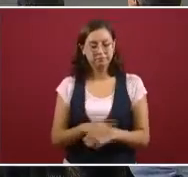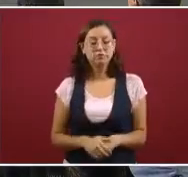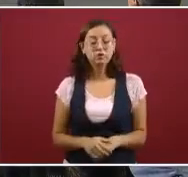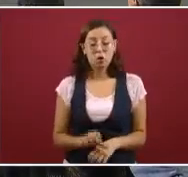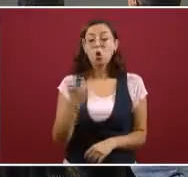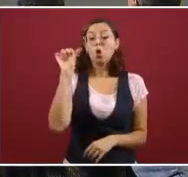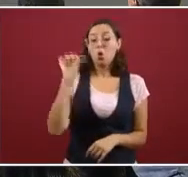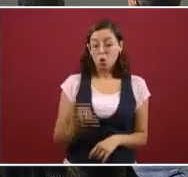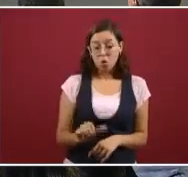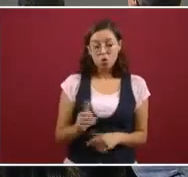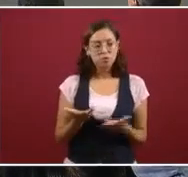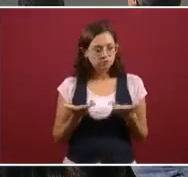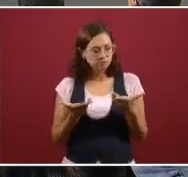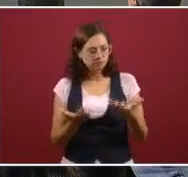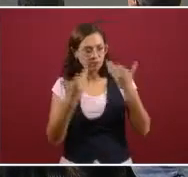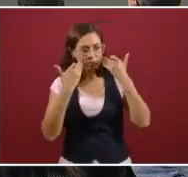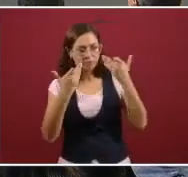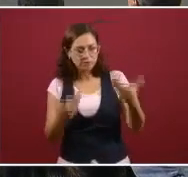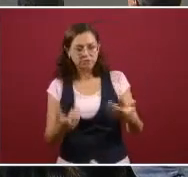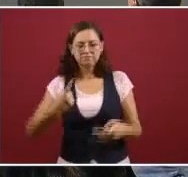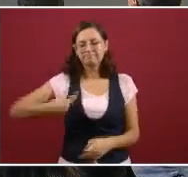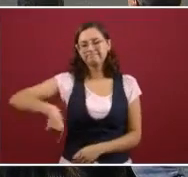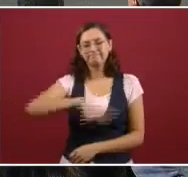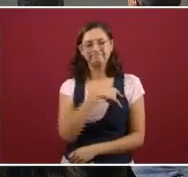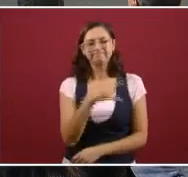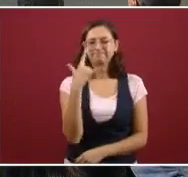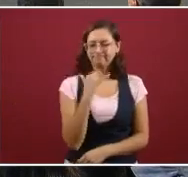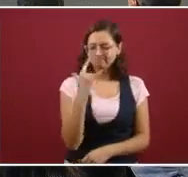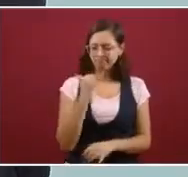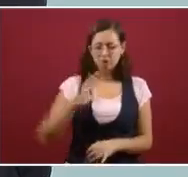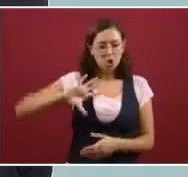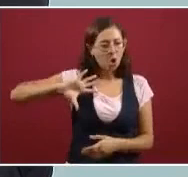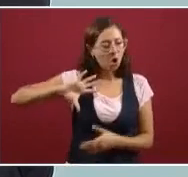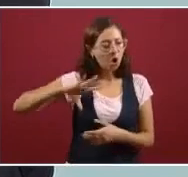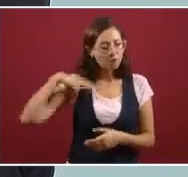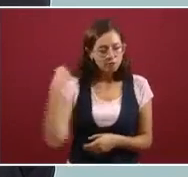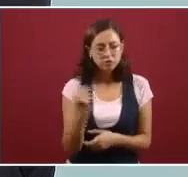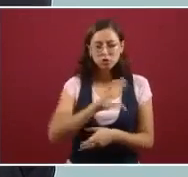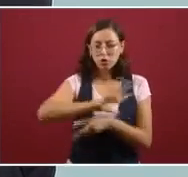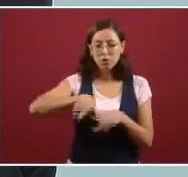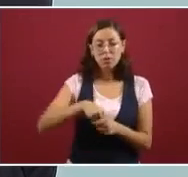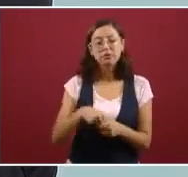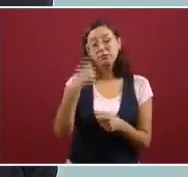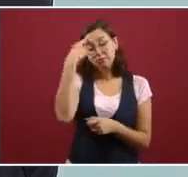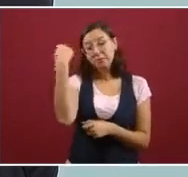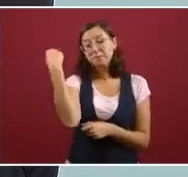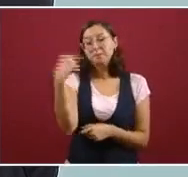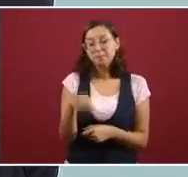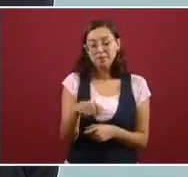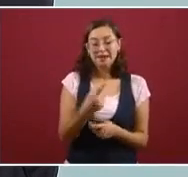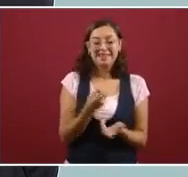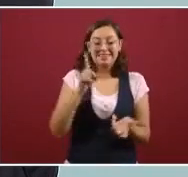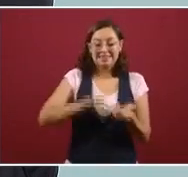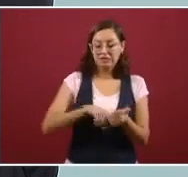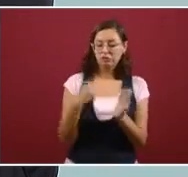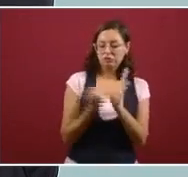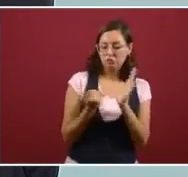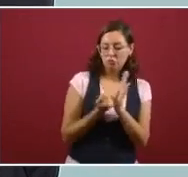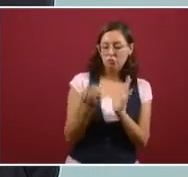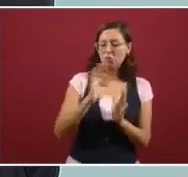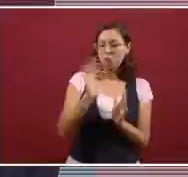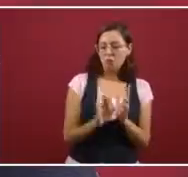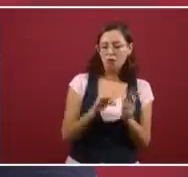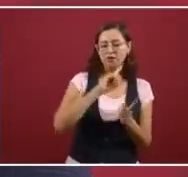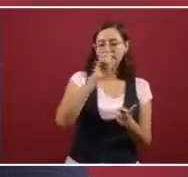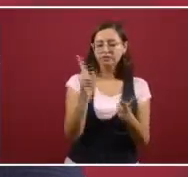aquí frente a usted que haremos los esfuerzos integrales que sean necesarios para que las comisiones del sistema y el conjunto